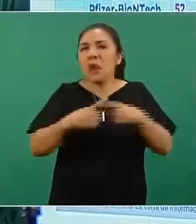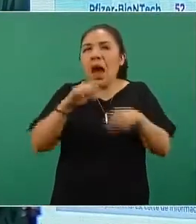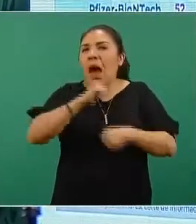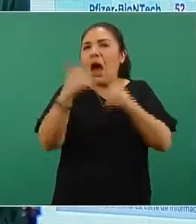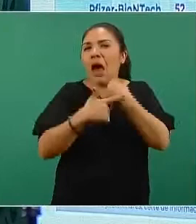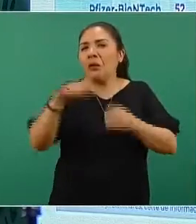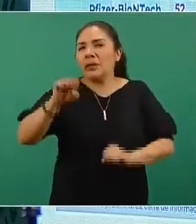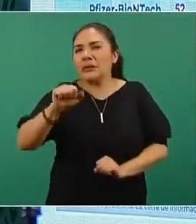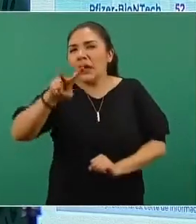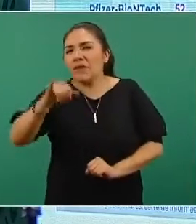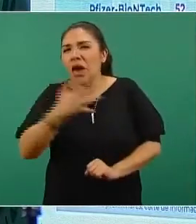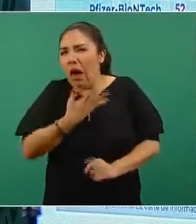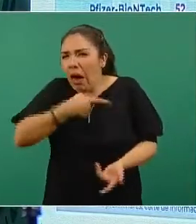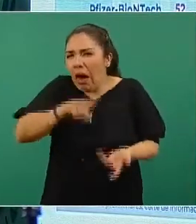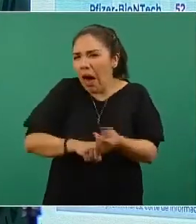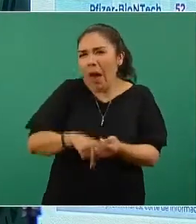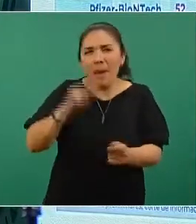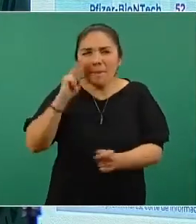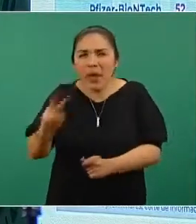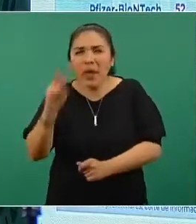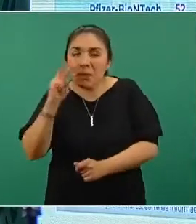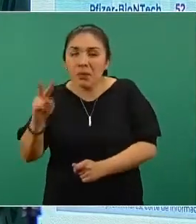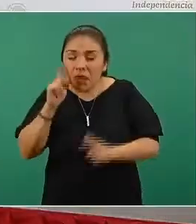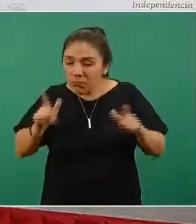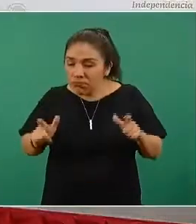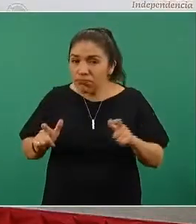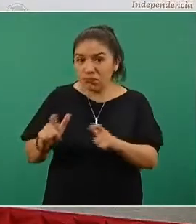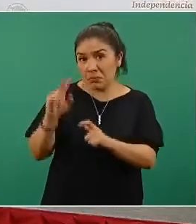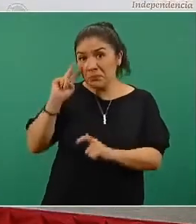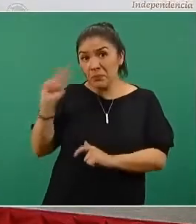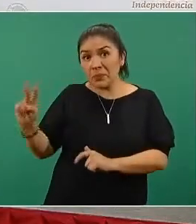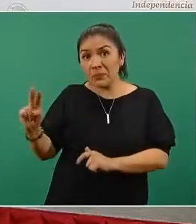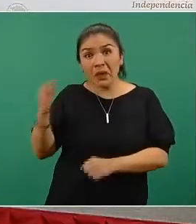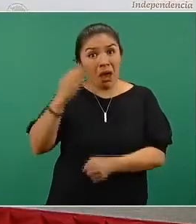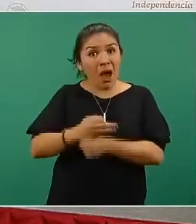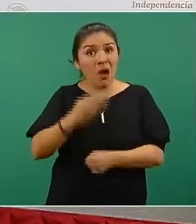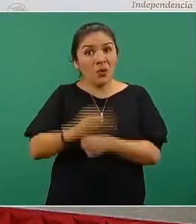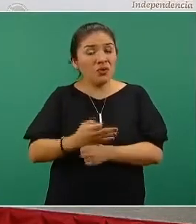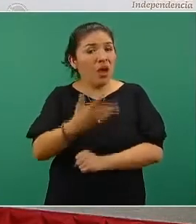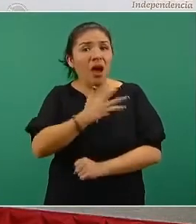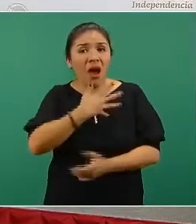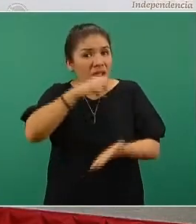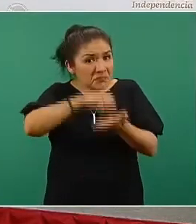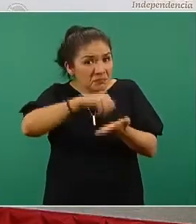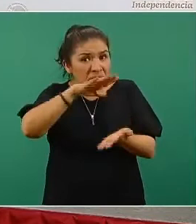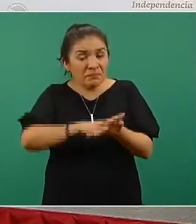que se presentan asociados a la vacunación, actualmente se tienen